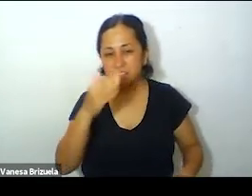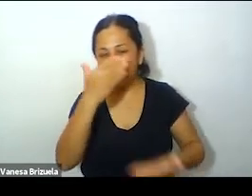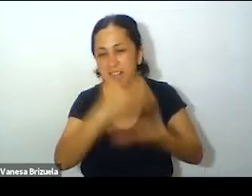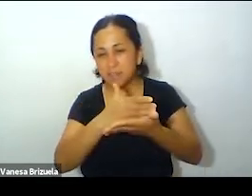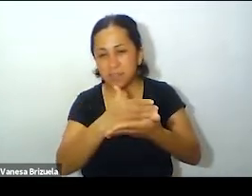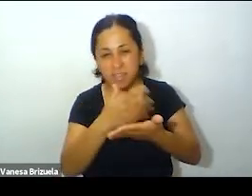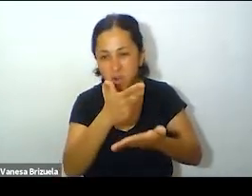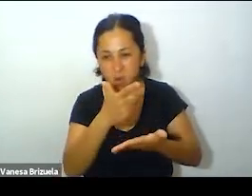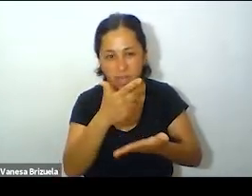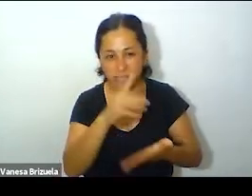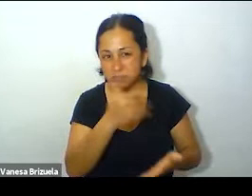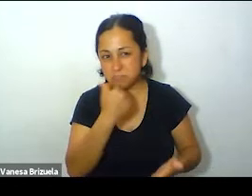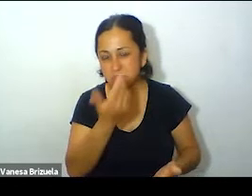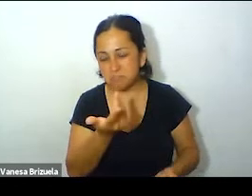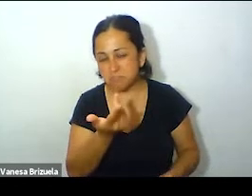cuál es el límite.